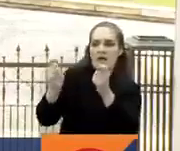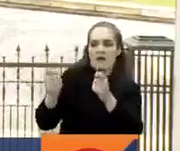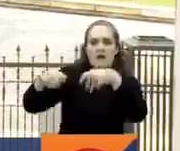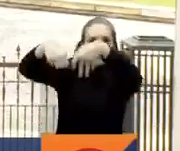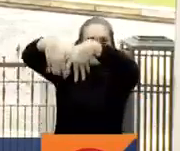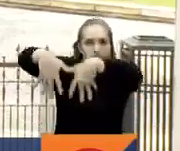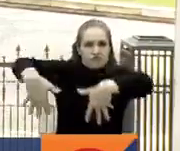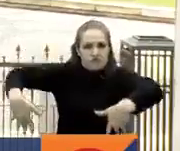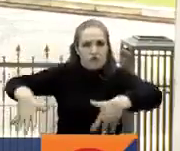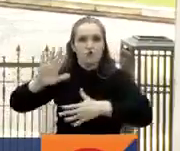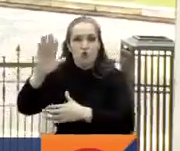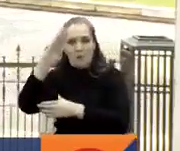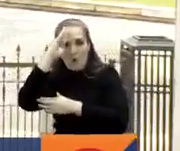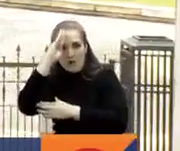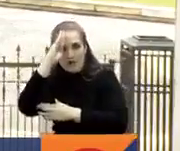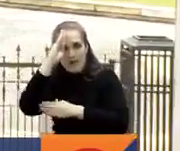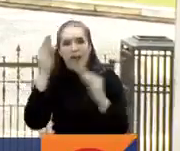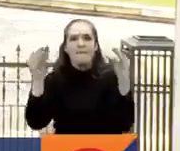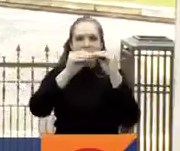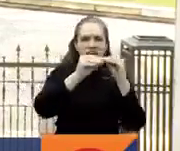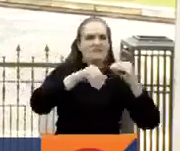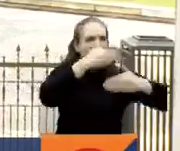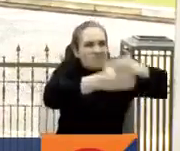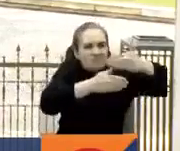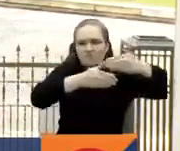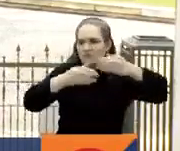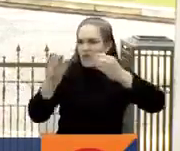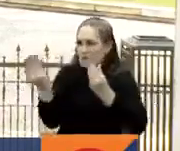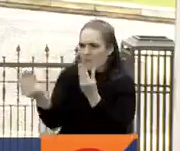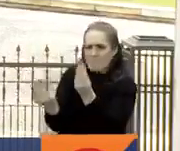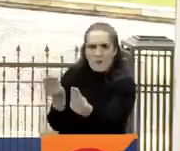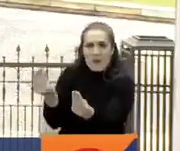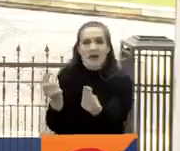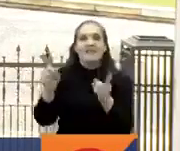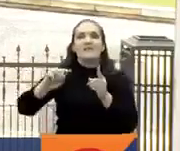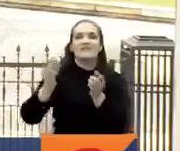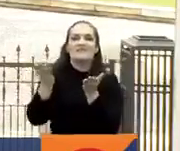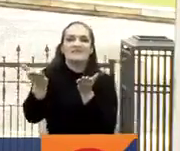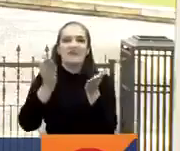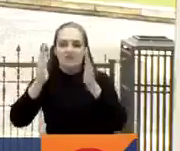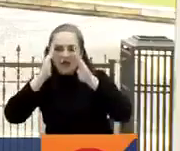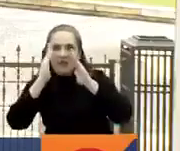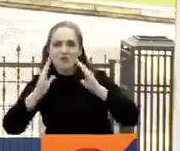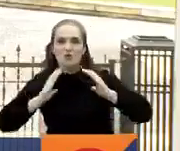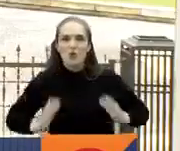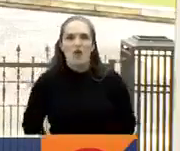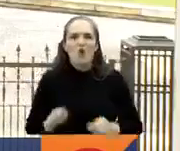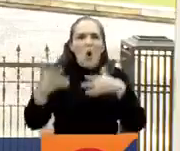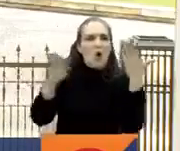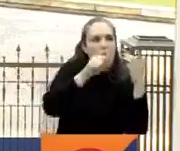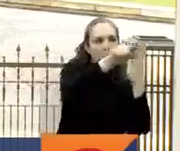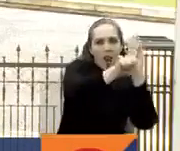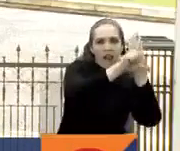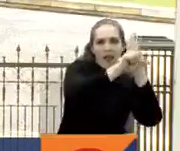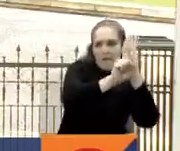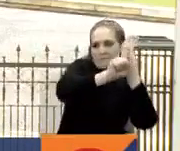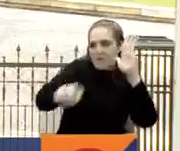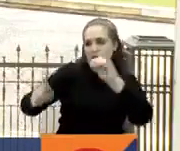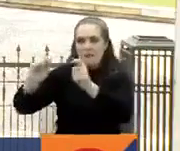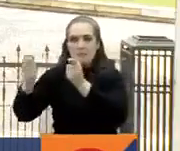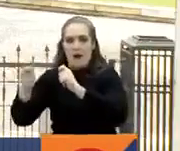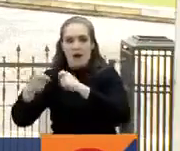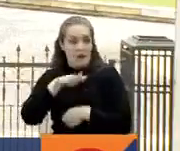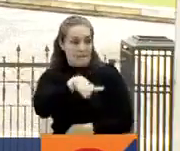infraestructura de la policía y también un componente que se va a modificar, que es el tema del servicio al ciudadano. El ministro de la Defensa, Diego Molano,